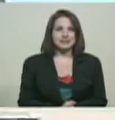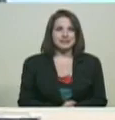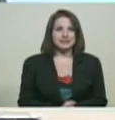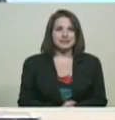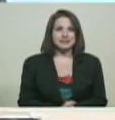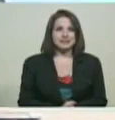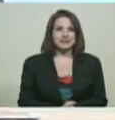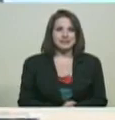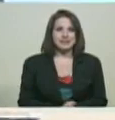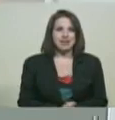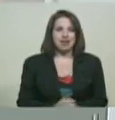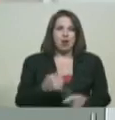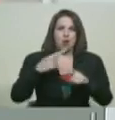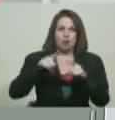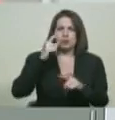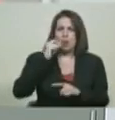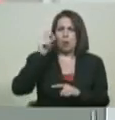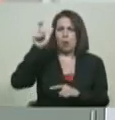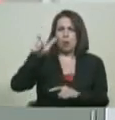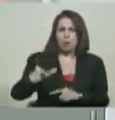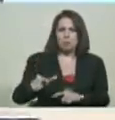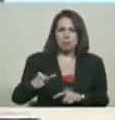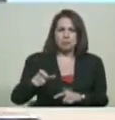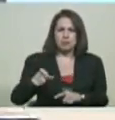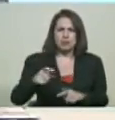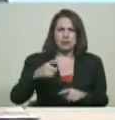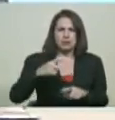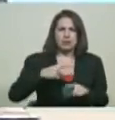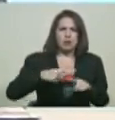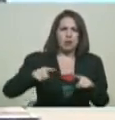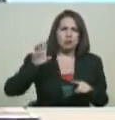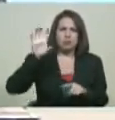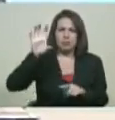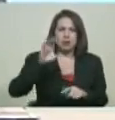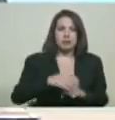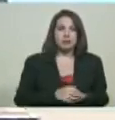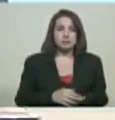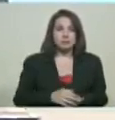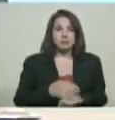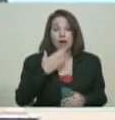a darío vivas que esté en moscú gracias